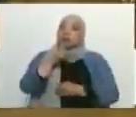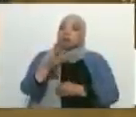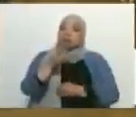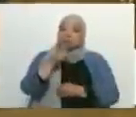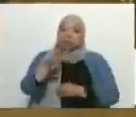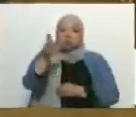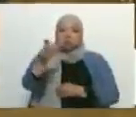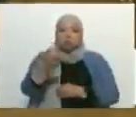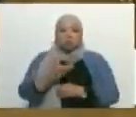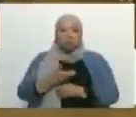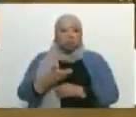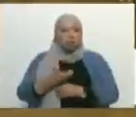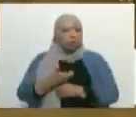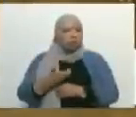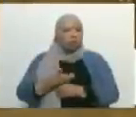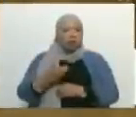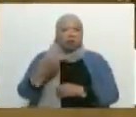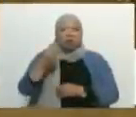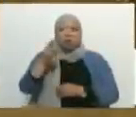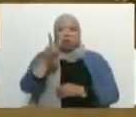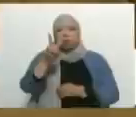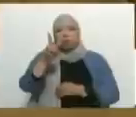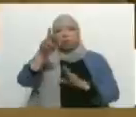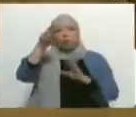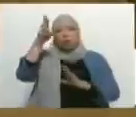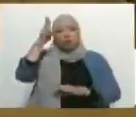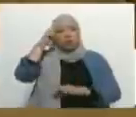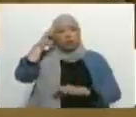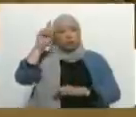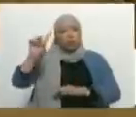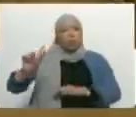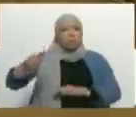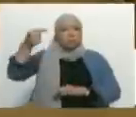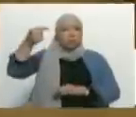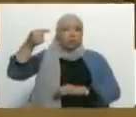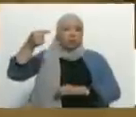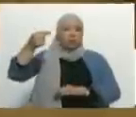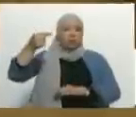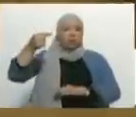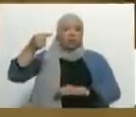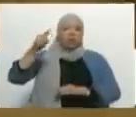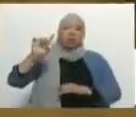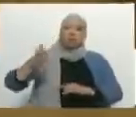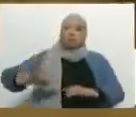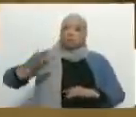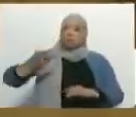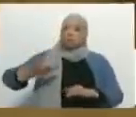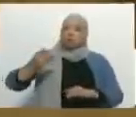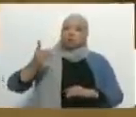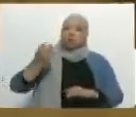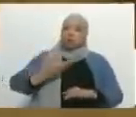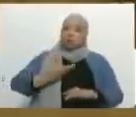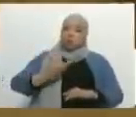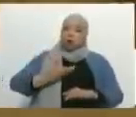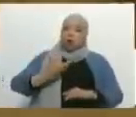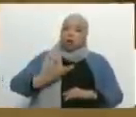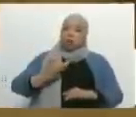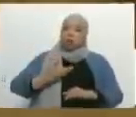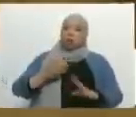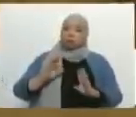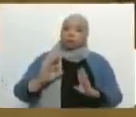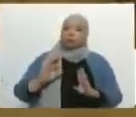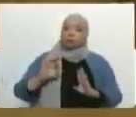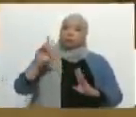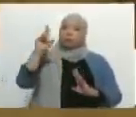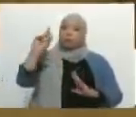Ernesto Paraqueima, por dos razones fundamentales. La primera, porque bueno, es un alcalde de su región, y